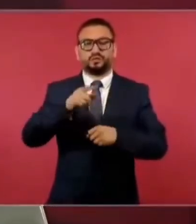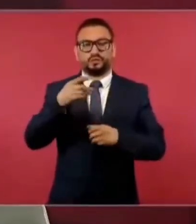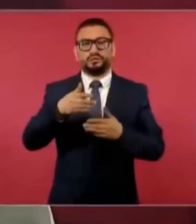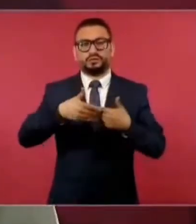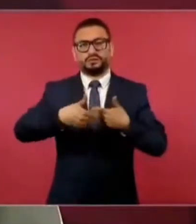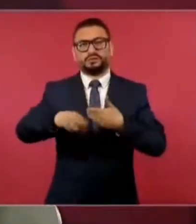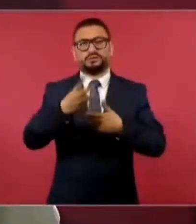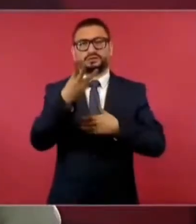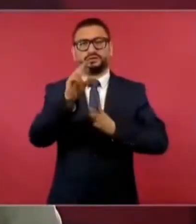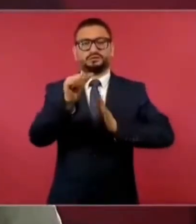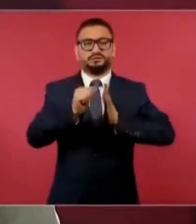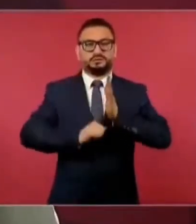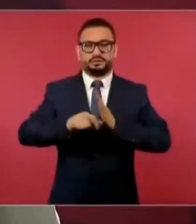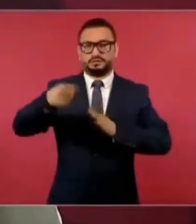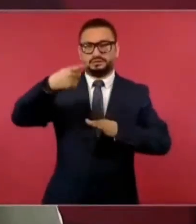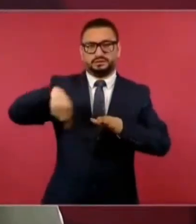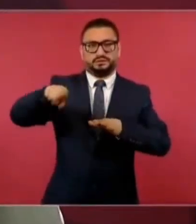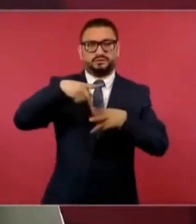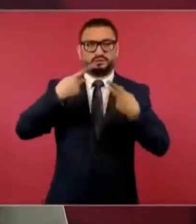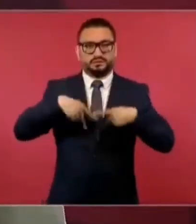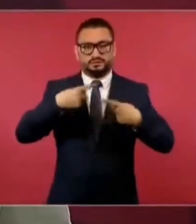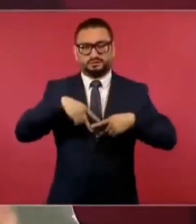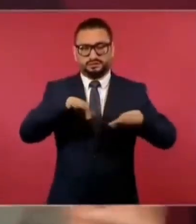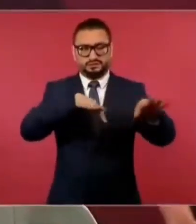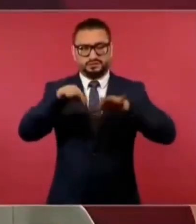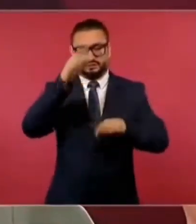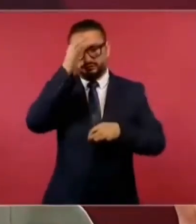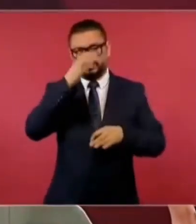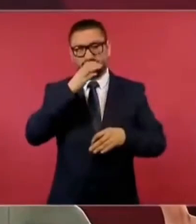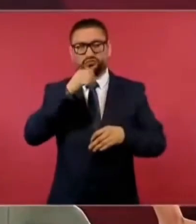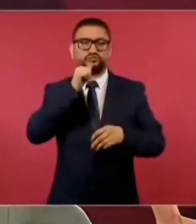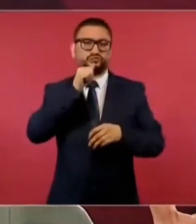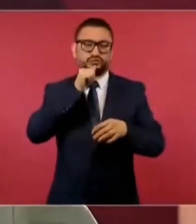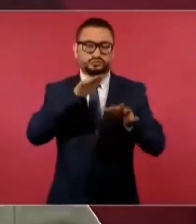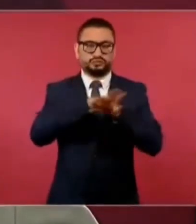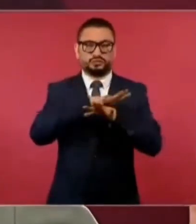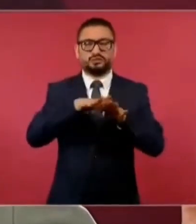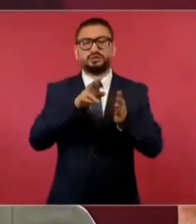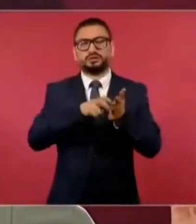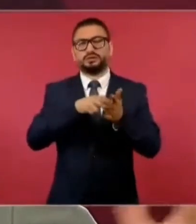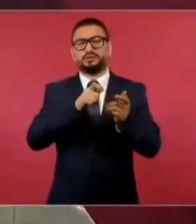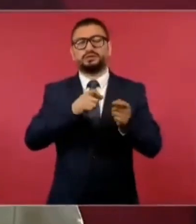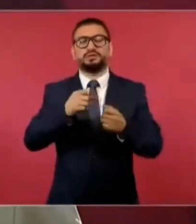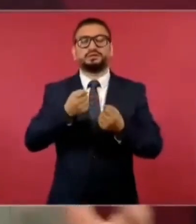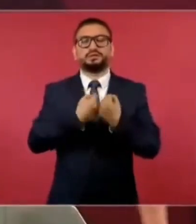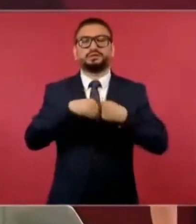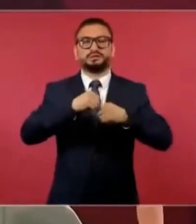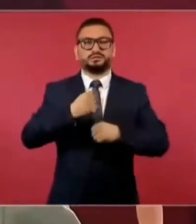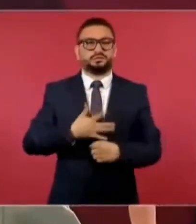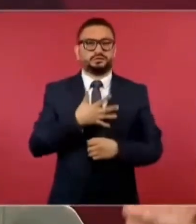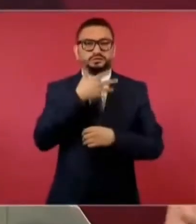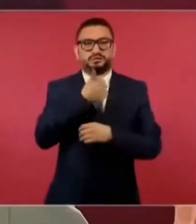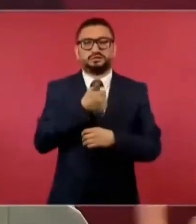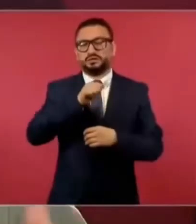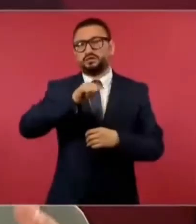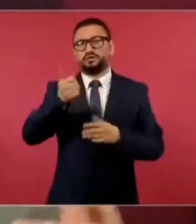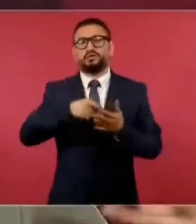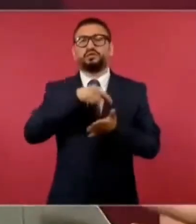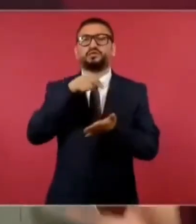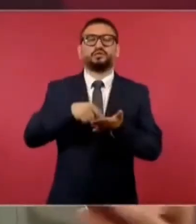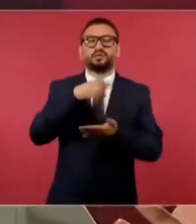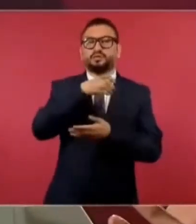3 meses a los trabajadores de Coahuila que todavía no han sido reasignados por parte de IMSS Bienestar a alguna unidad rural